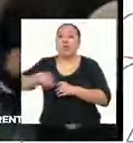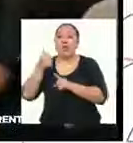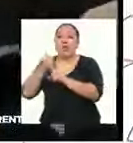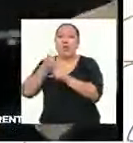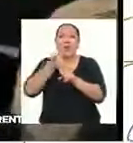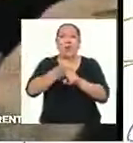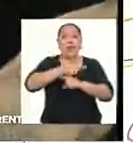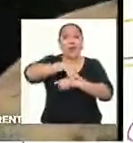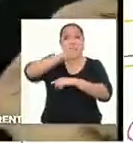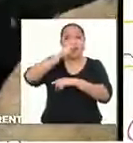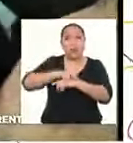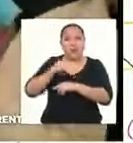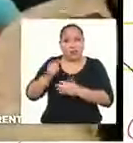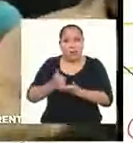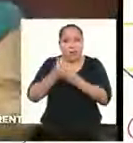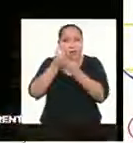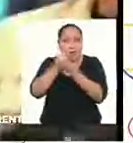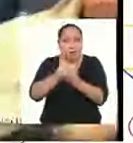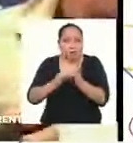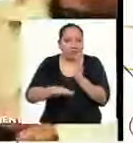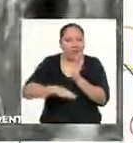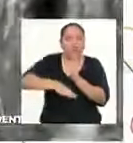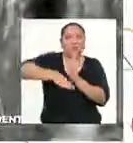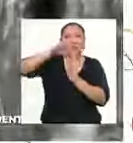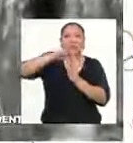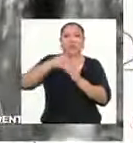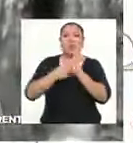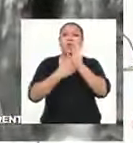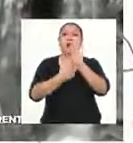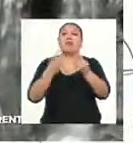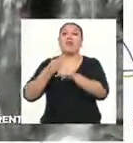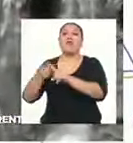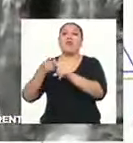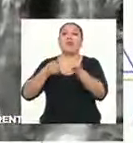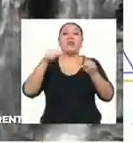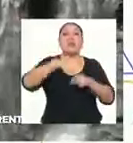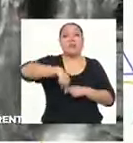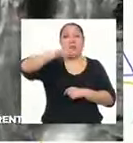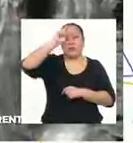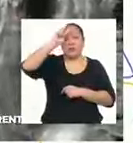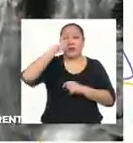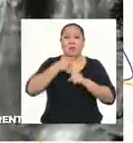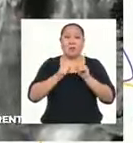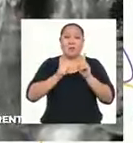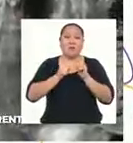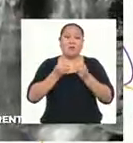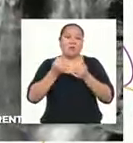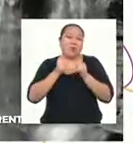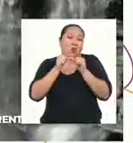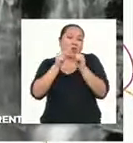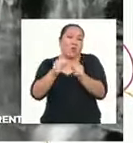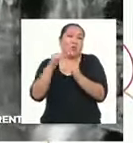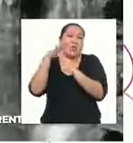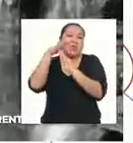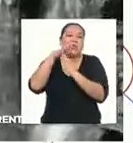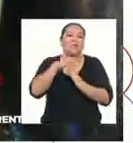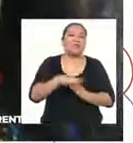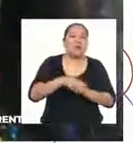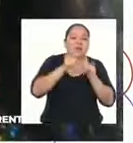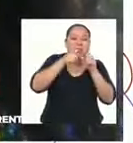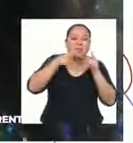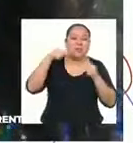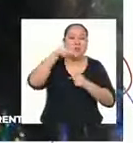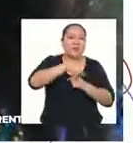lo enriquecen más y evidencian la diversidad cultural del Perú. Sin embargo, aún persiste la discriminación lingüística